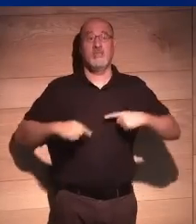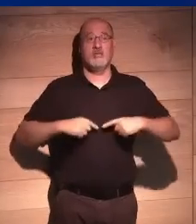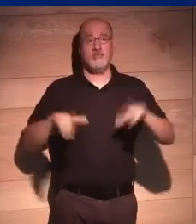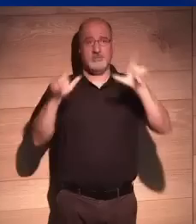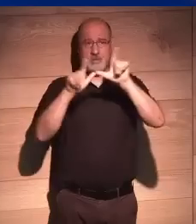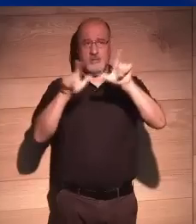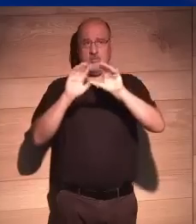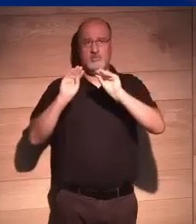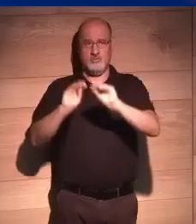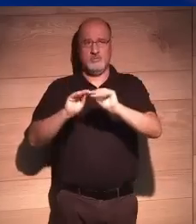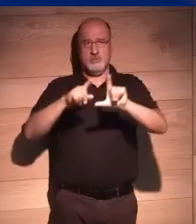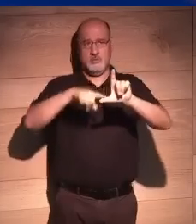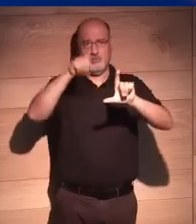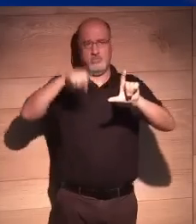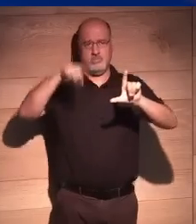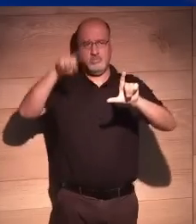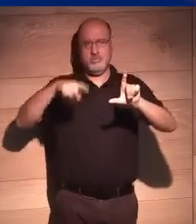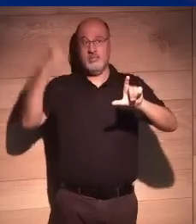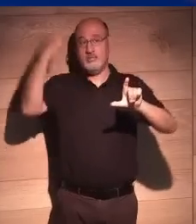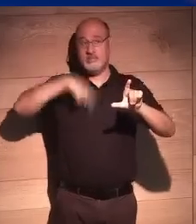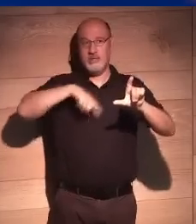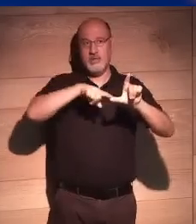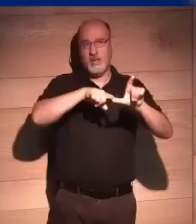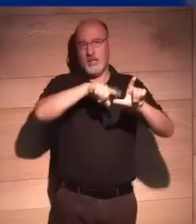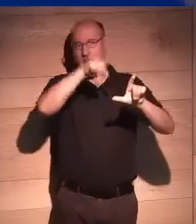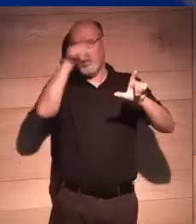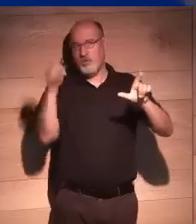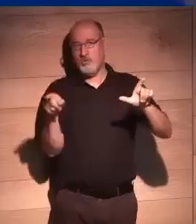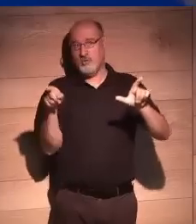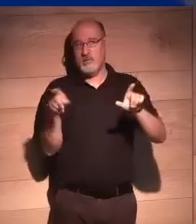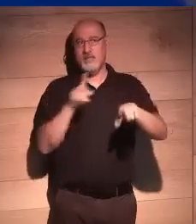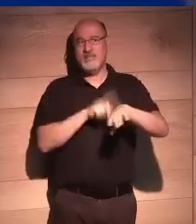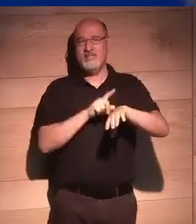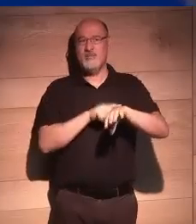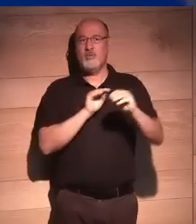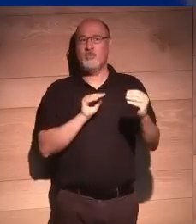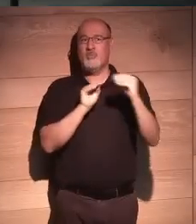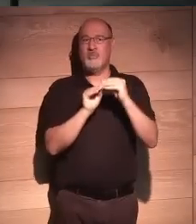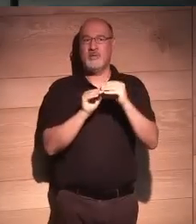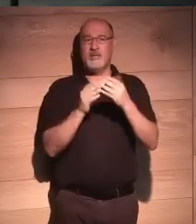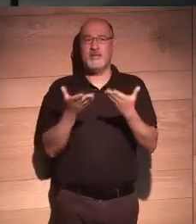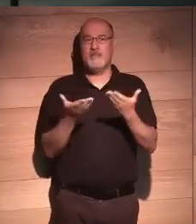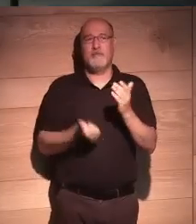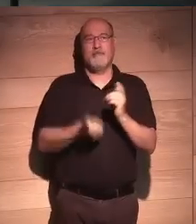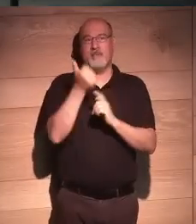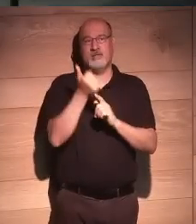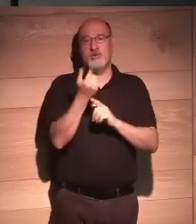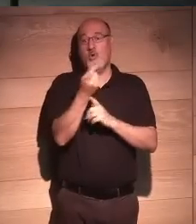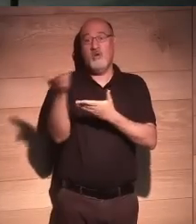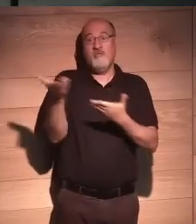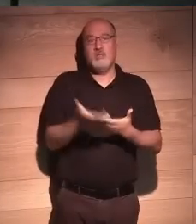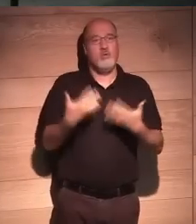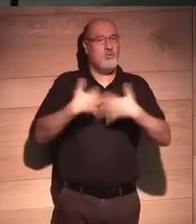tienen sus estadísticas, la curva y los minutos en los que no sé qué invitado de pronto no ha